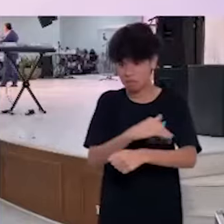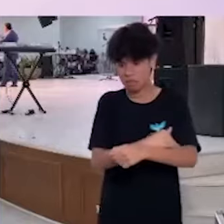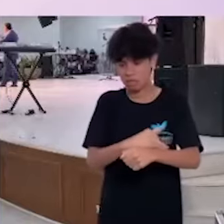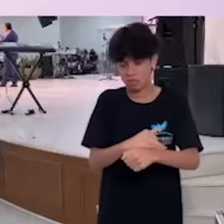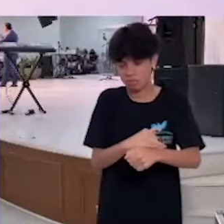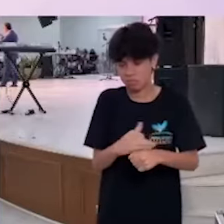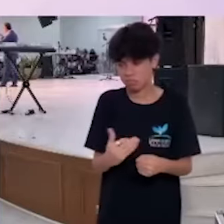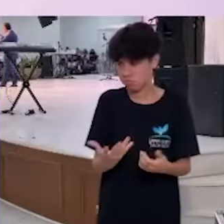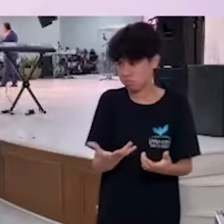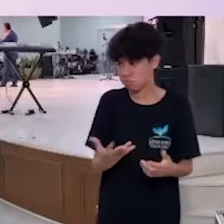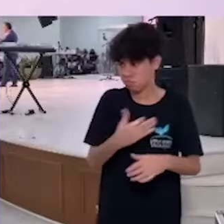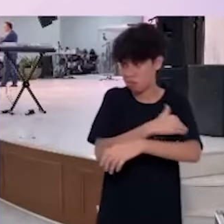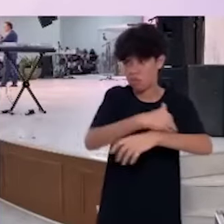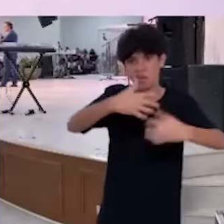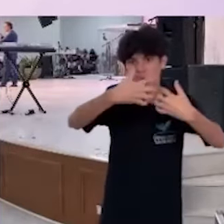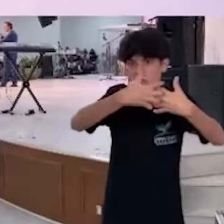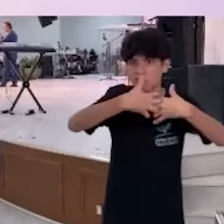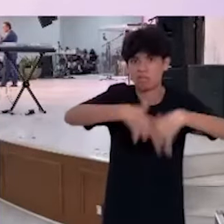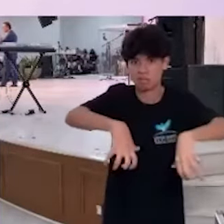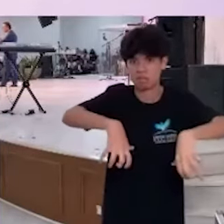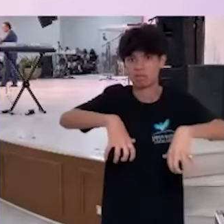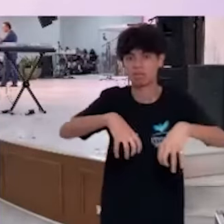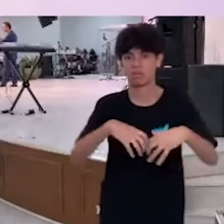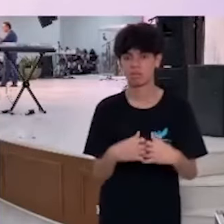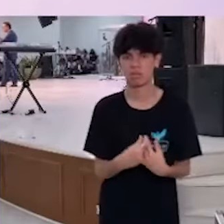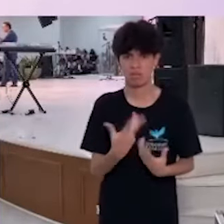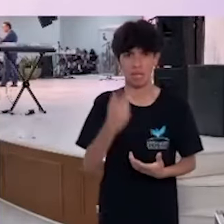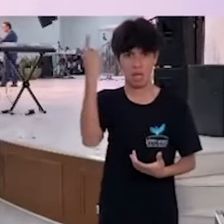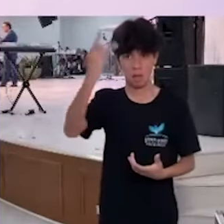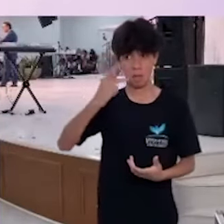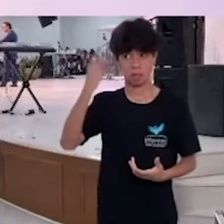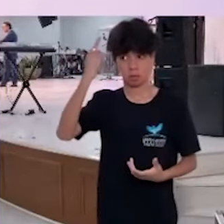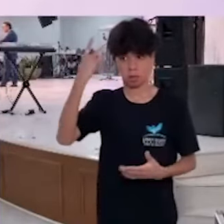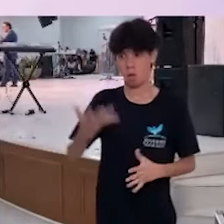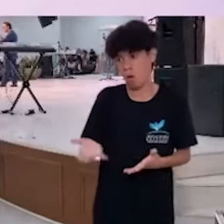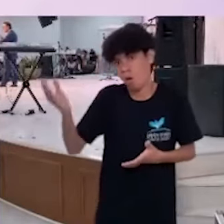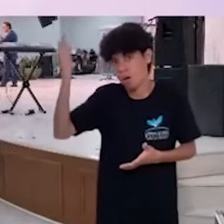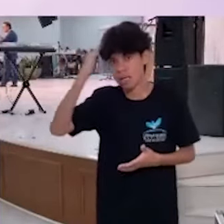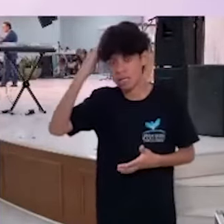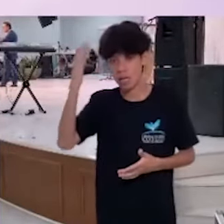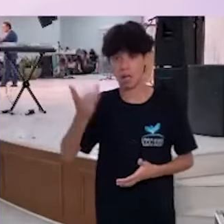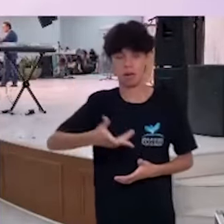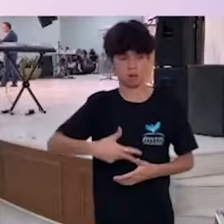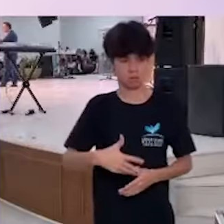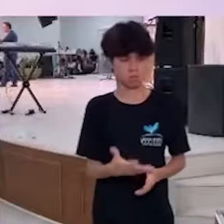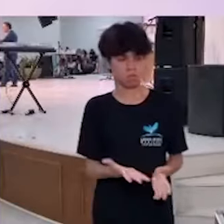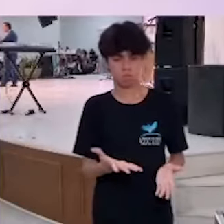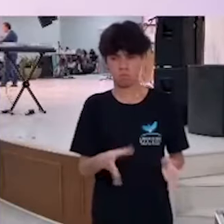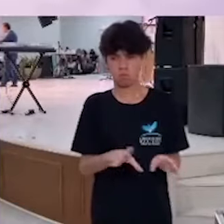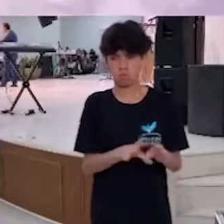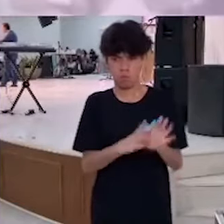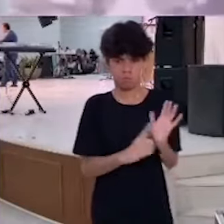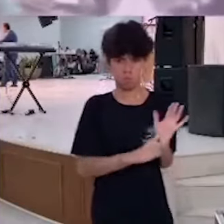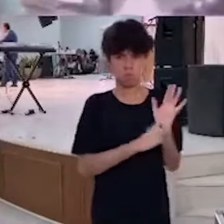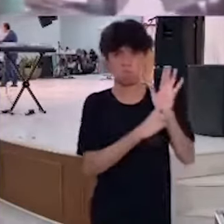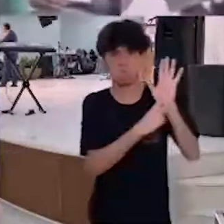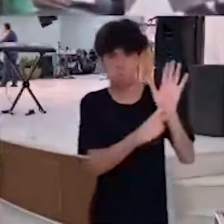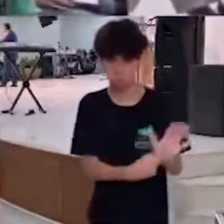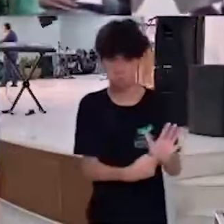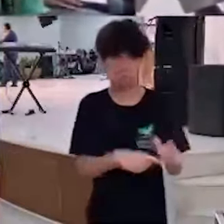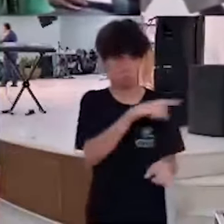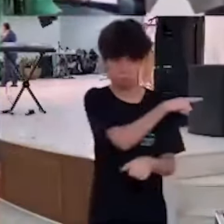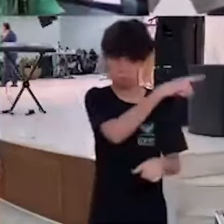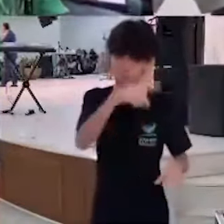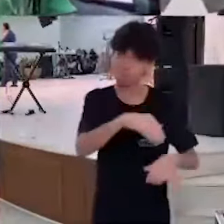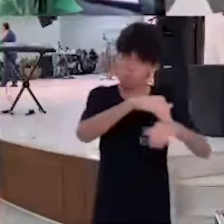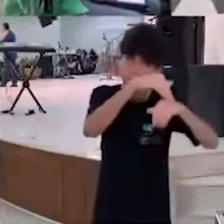no hay orden, donde el pastor no es ejemplo, donde el pastor no es testimonio, donde el pastor no pone disciplina en el hogar, empezando por él mismo, vamos